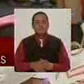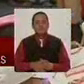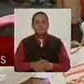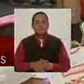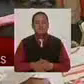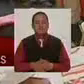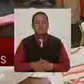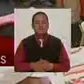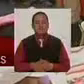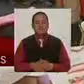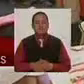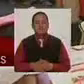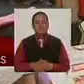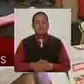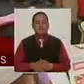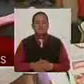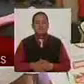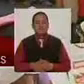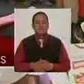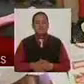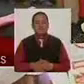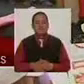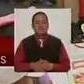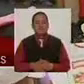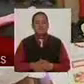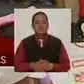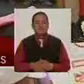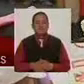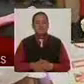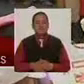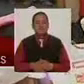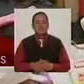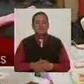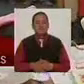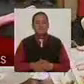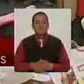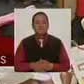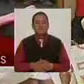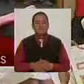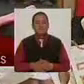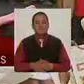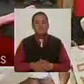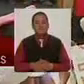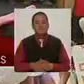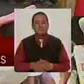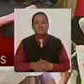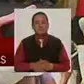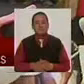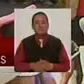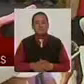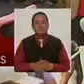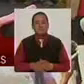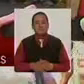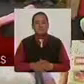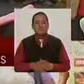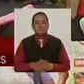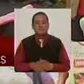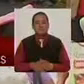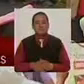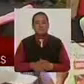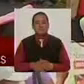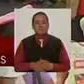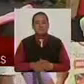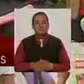nuna, pachis, ina muni, puyar bastante, yame ina, tinabam catabe, ina, baquim baquichi,